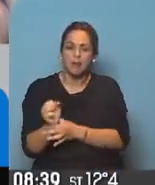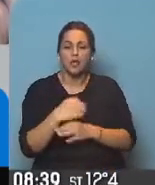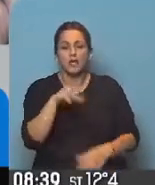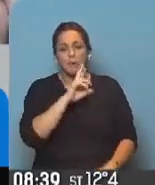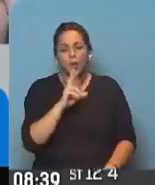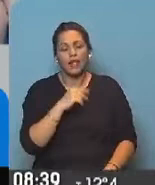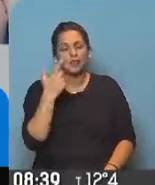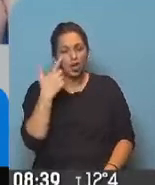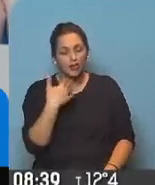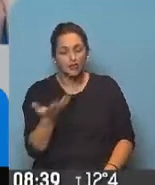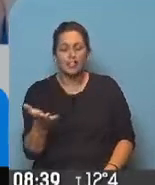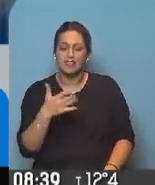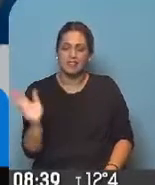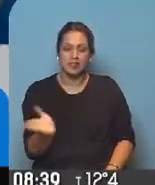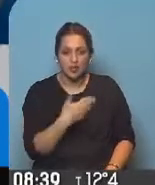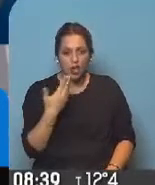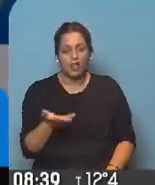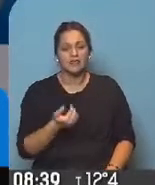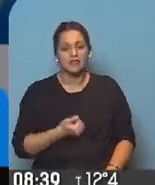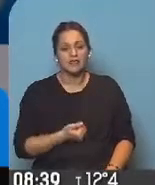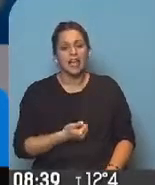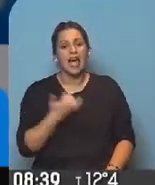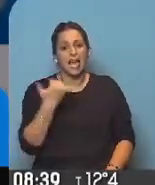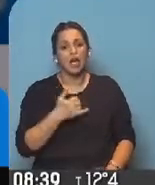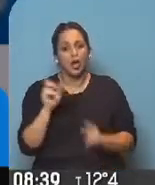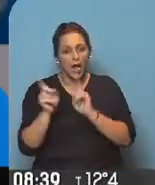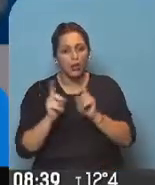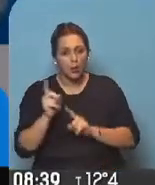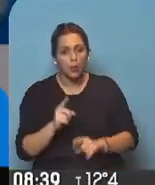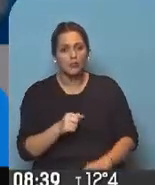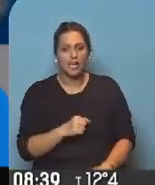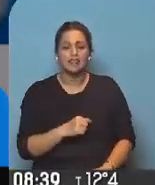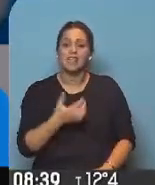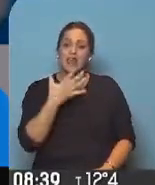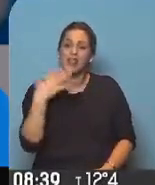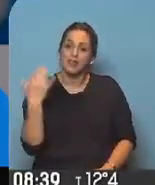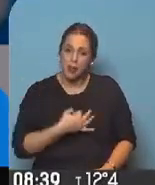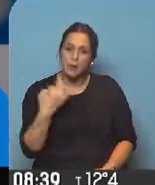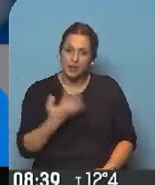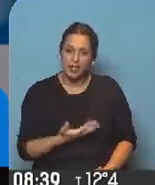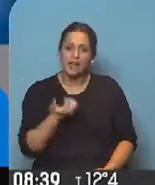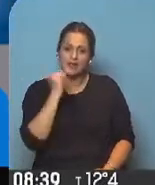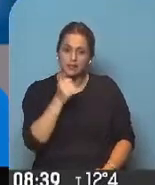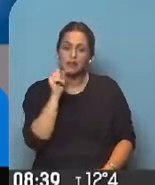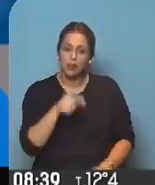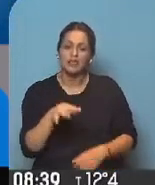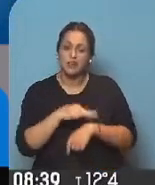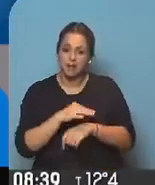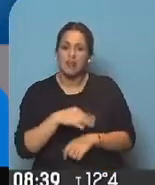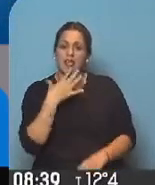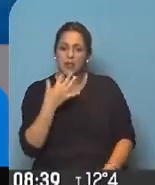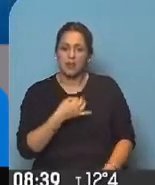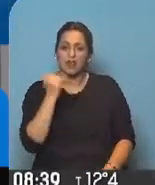conocidos y famosas y bellas y hermosas y producidas algunas pasaron por el del tanque total real por esta enfermedad de forma real